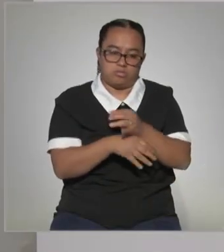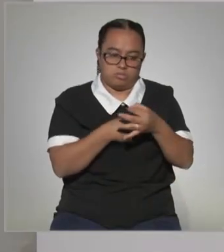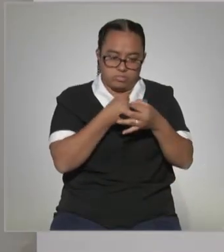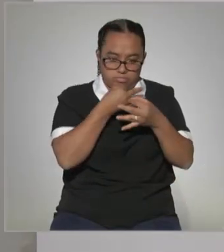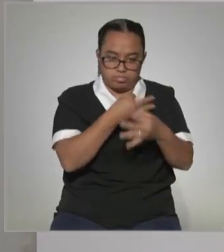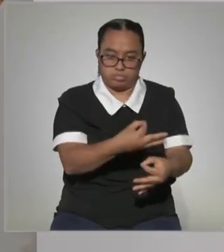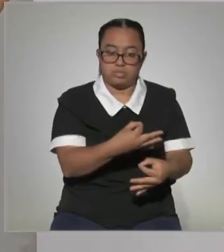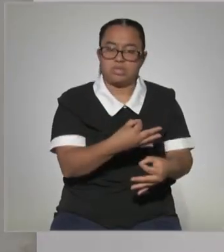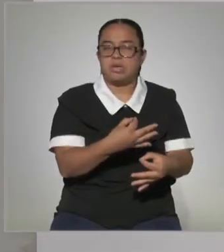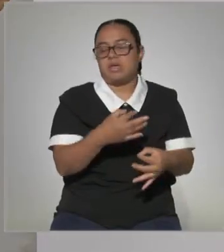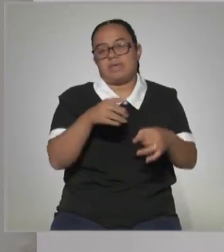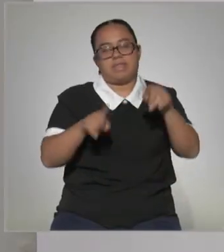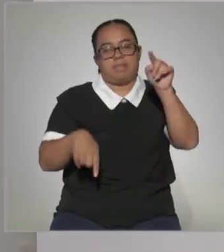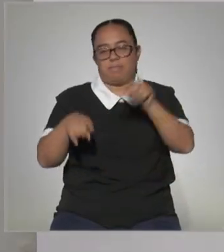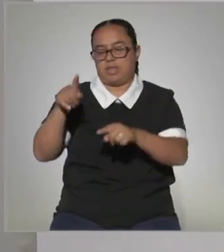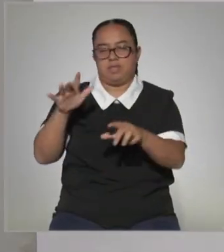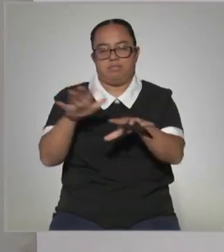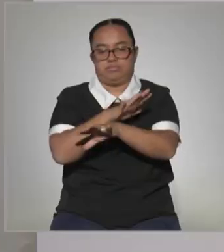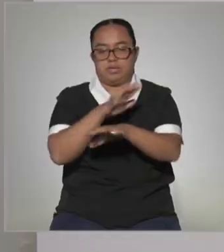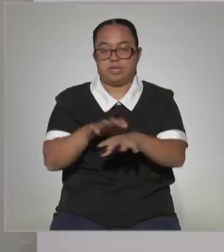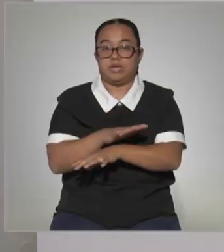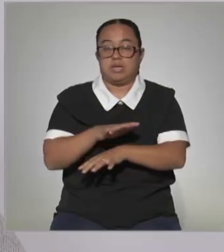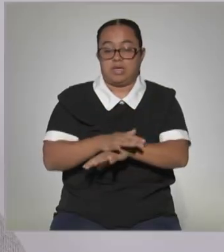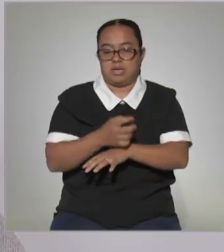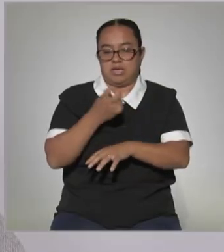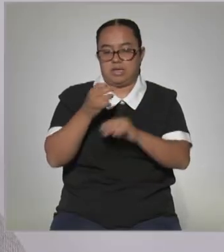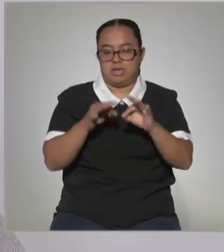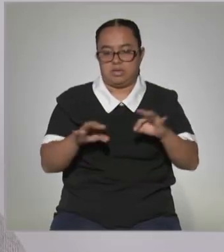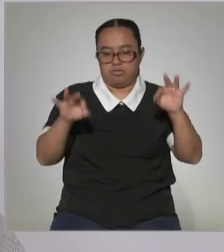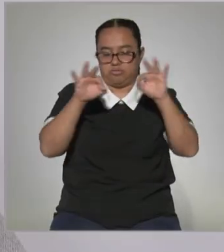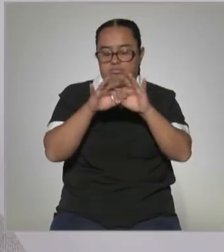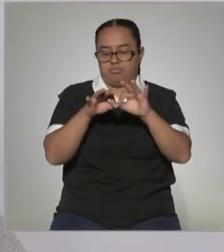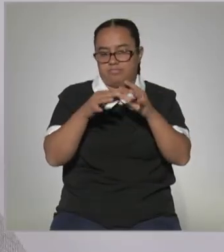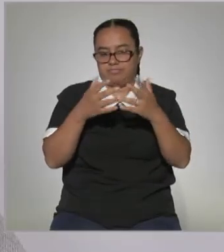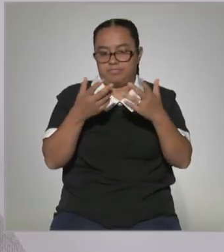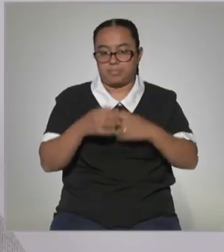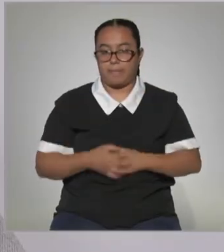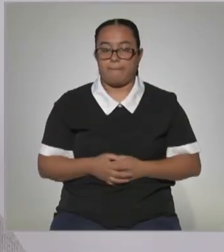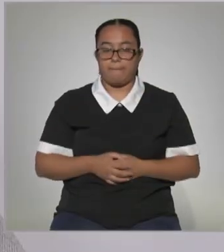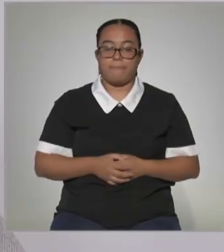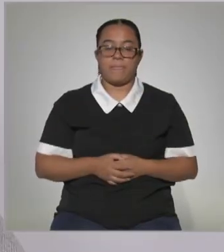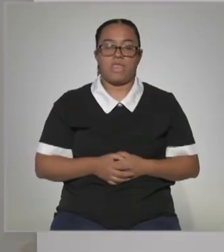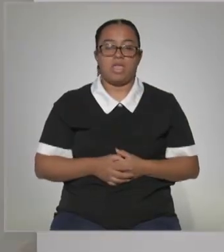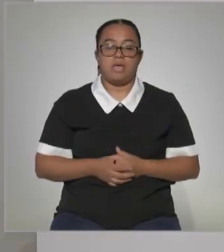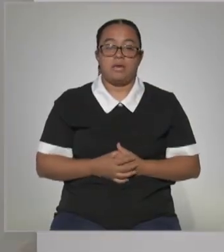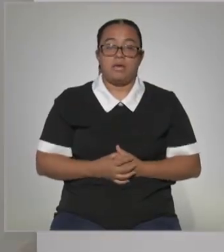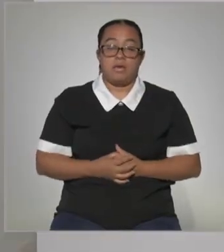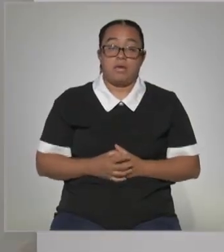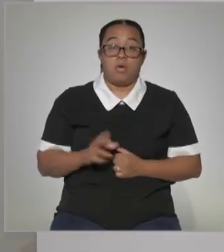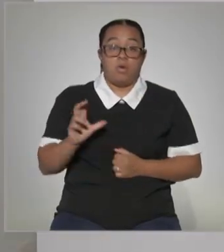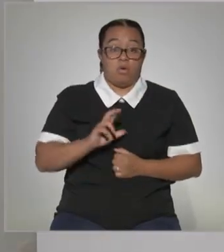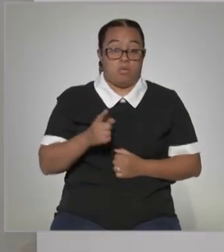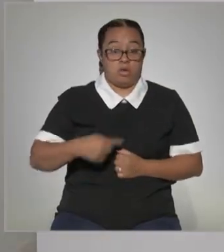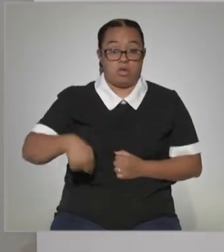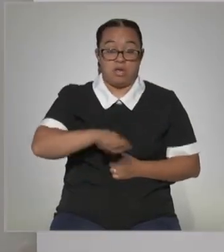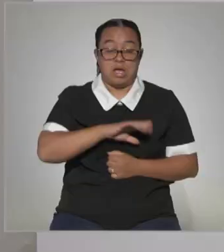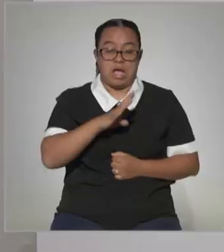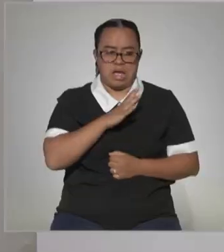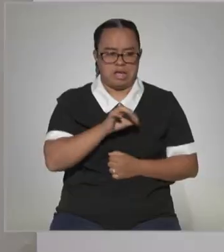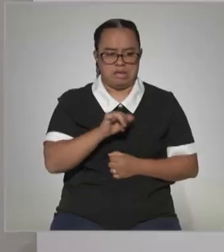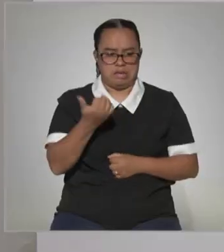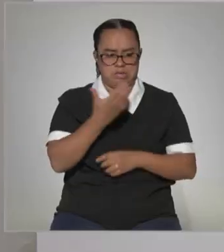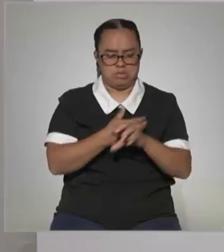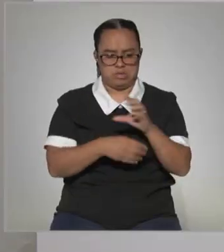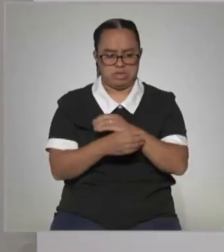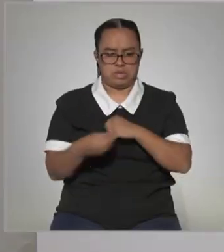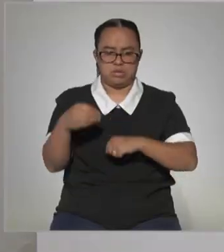Que también hay variabilidad genética, ¿no? Que eso también es importante, ¿no? En los humanos también. Cuando nosotros metemos otros componentes,